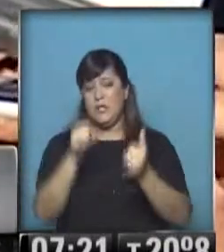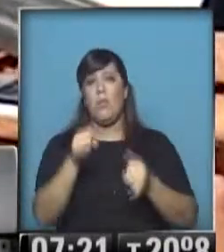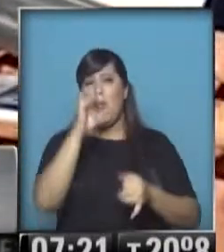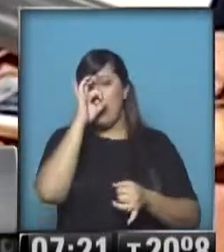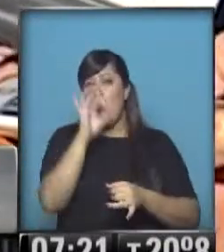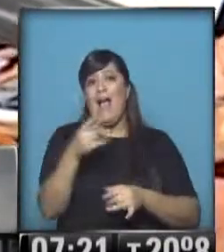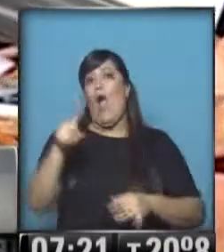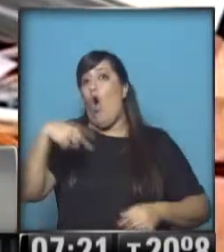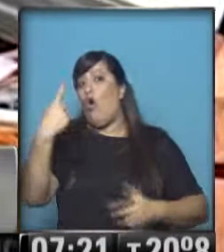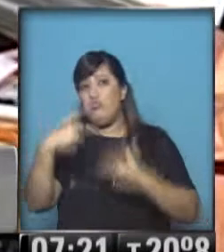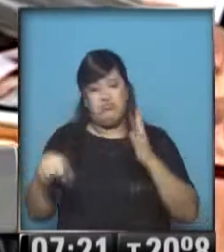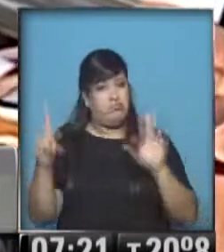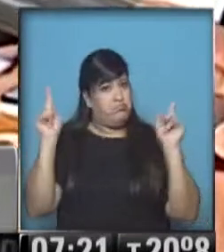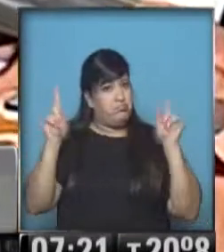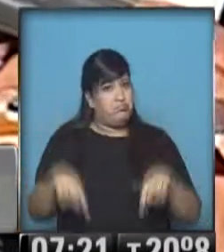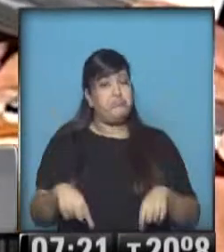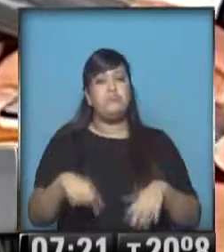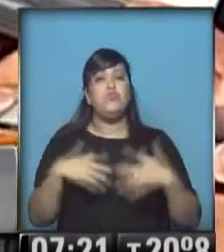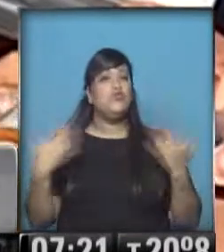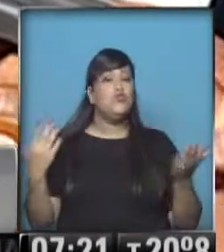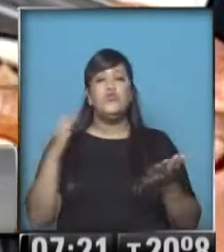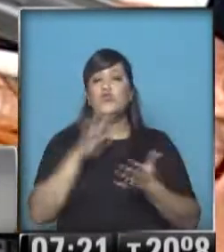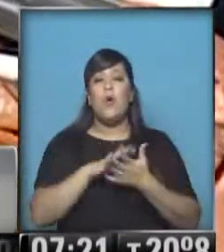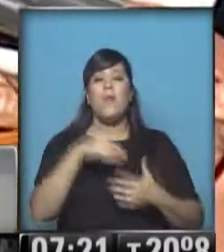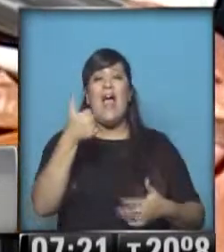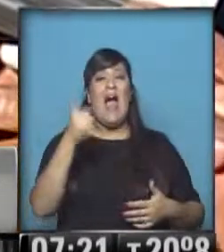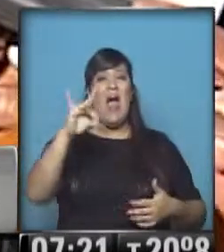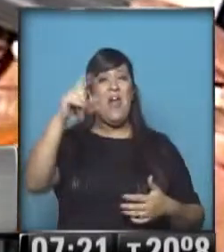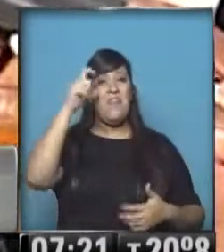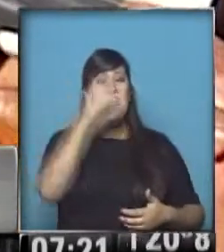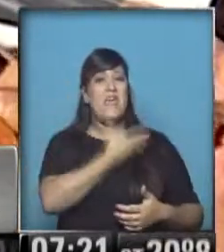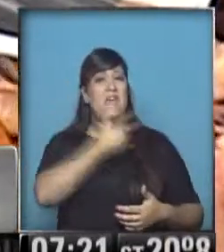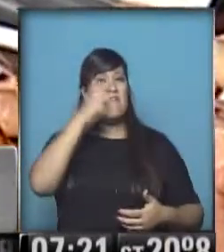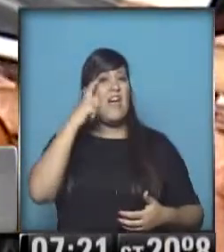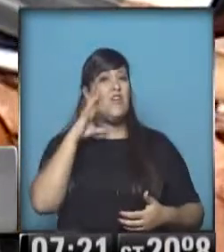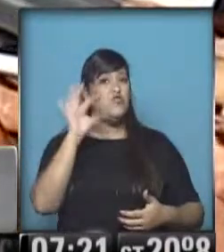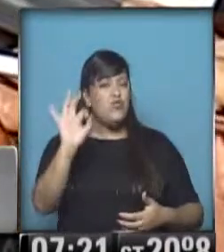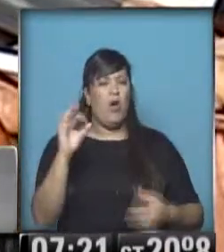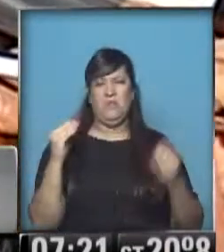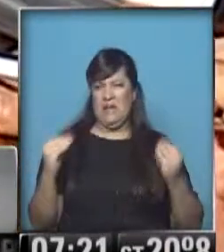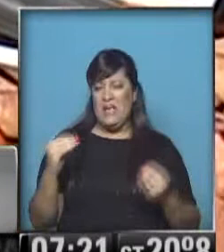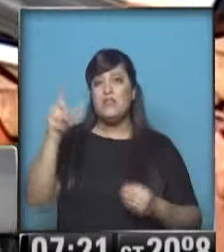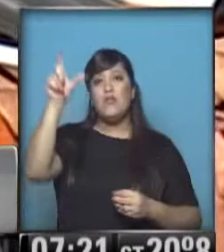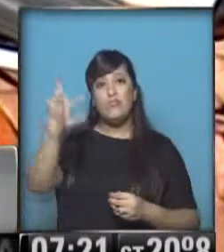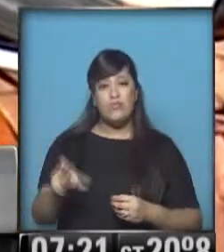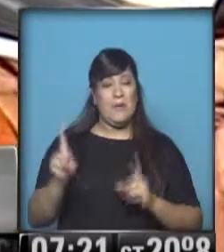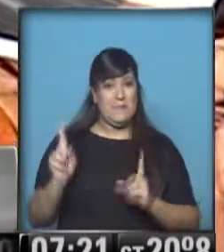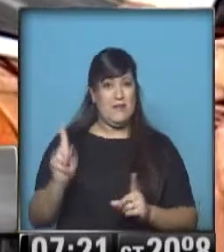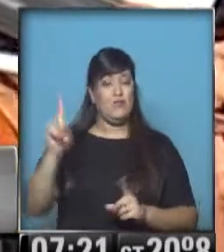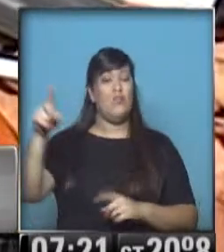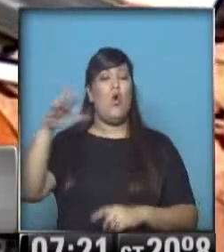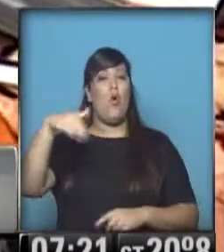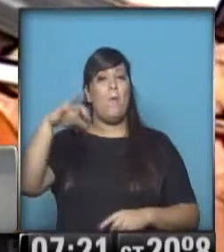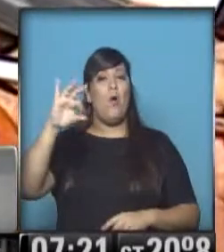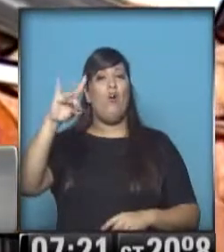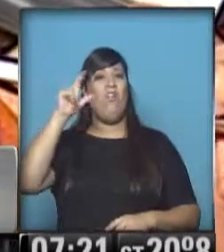otra cosa. No sé por qué lo de adefesio. Adefesio es lo que escuché anoche del doctor Moldes, que ya lo había escuchado del doctor Ricardo Sáenz,